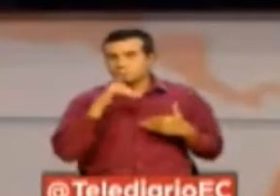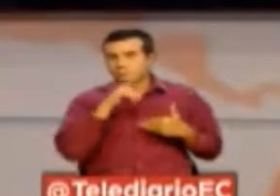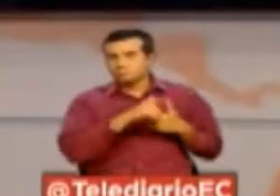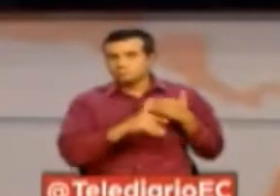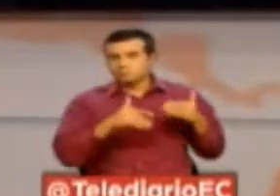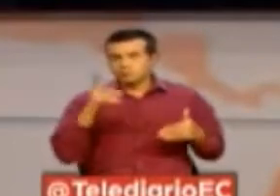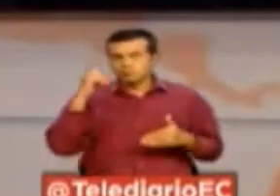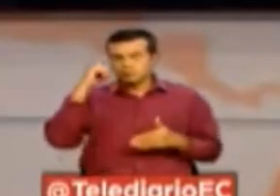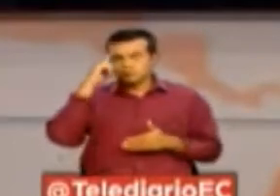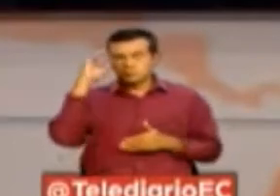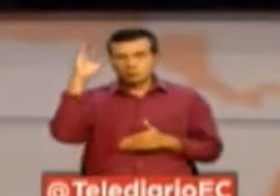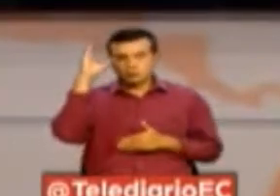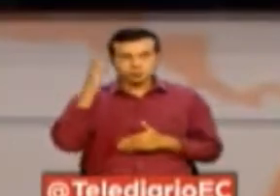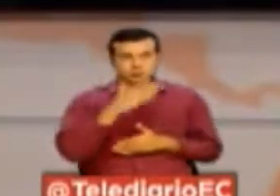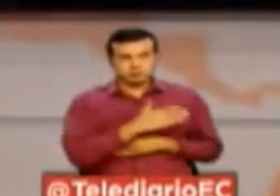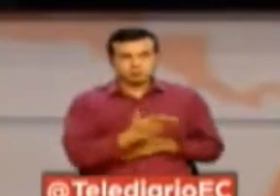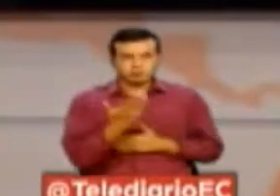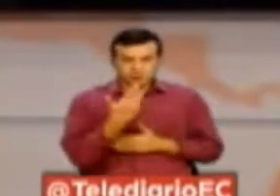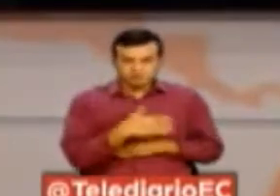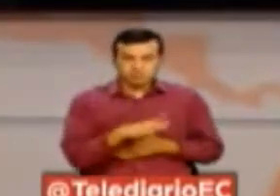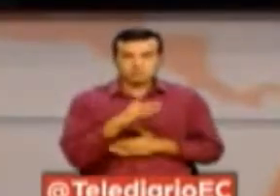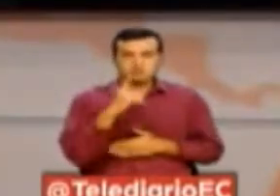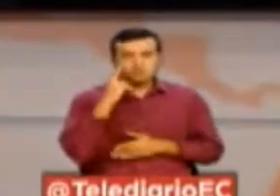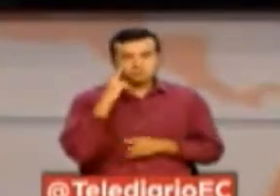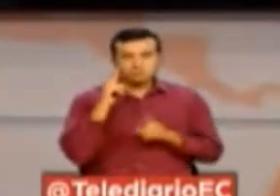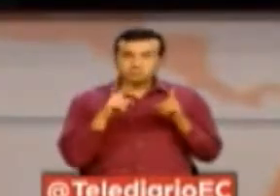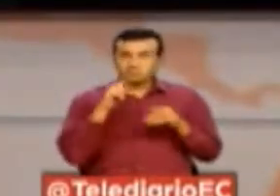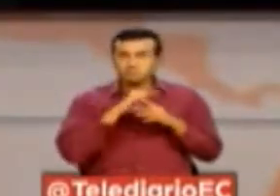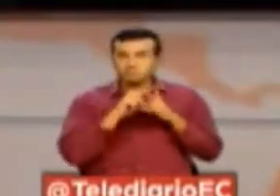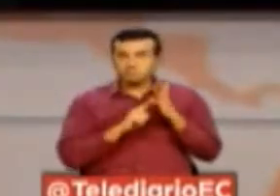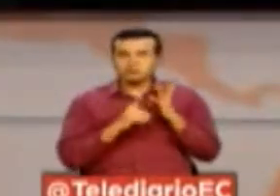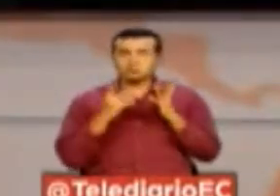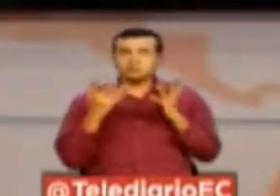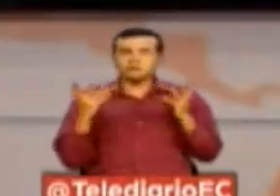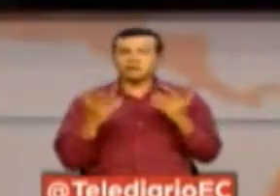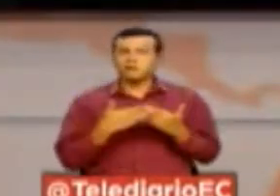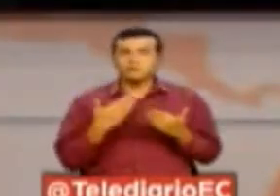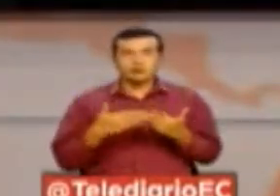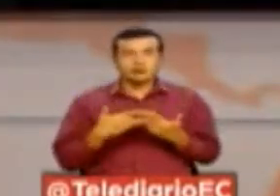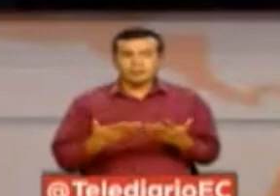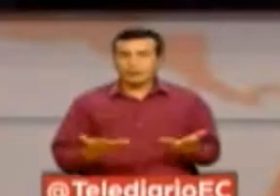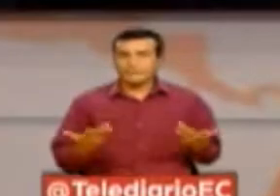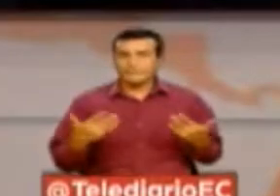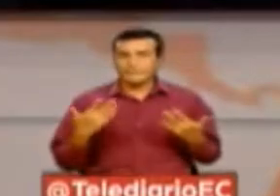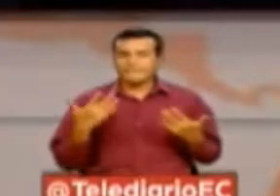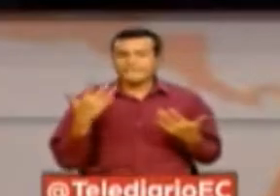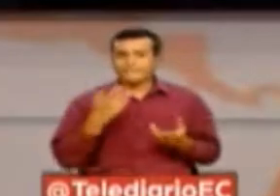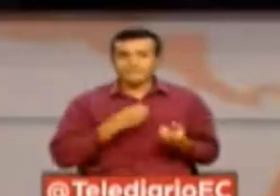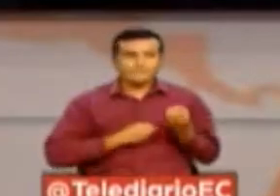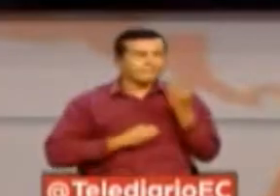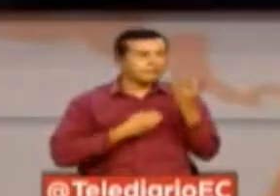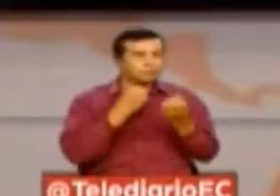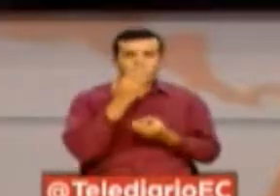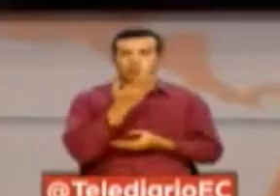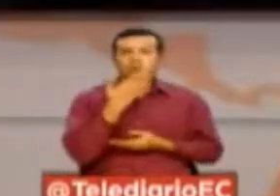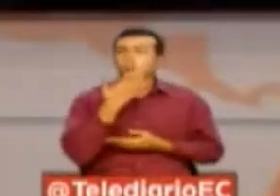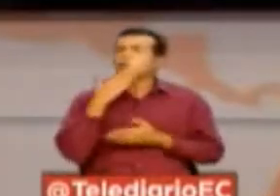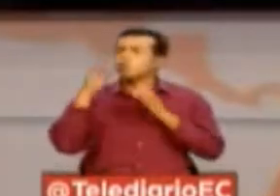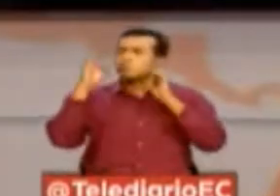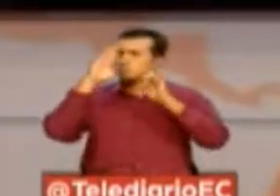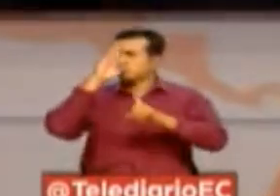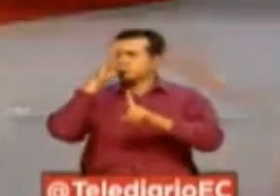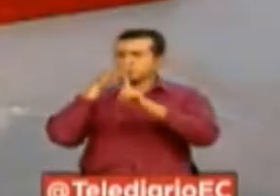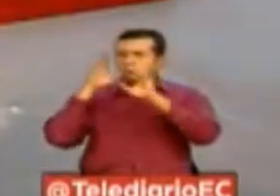del gobierno colombiano y alcanzar ciertos mecanismos que nos van a facilitar el cruce de informar cuál es el objetivo estratégico